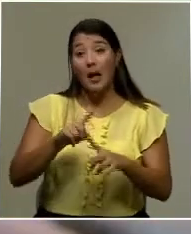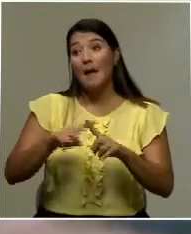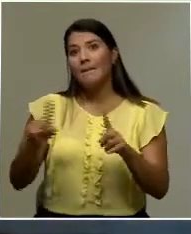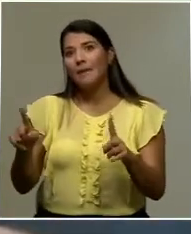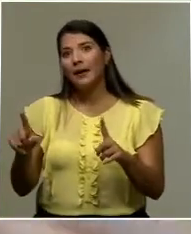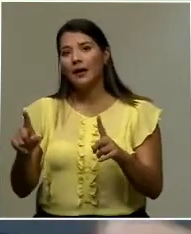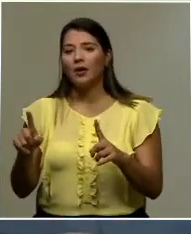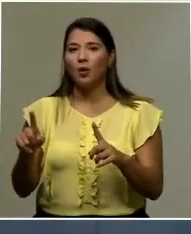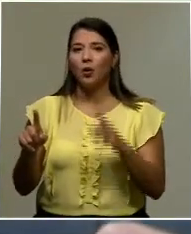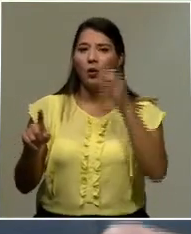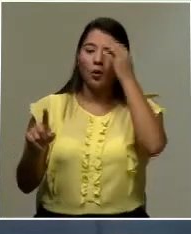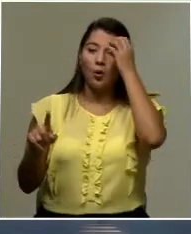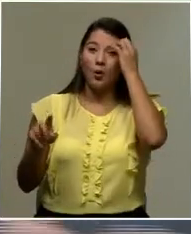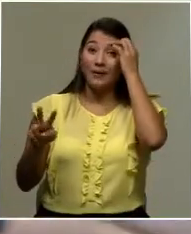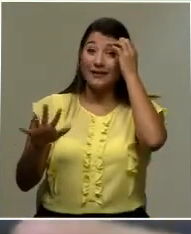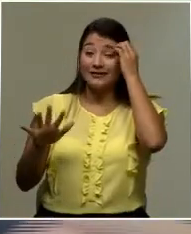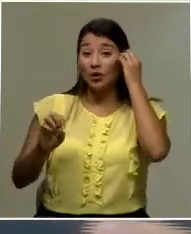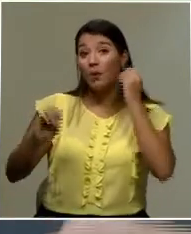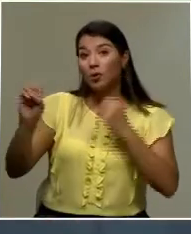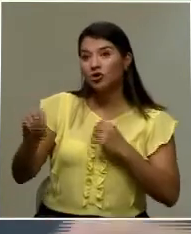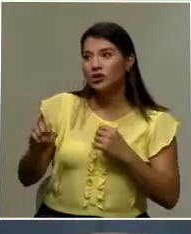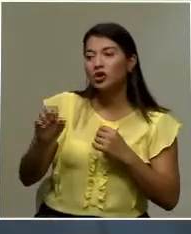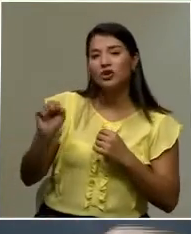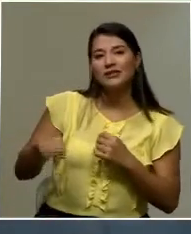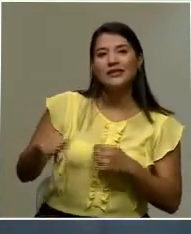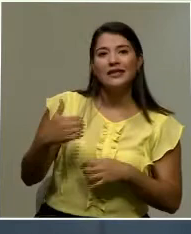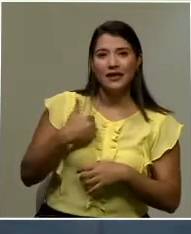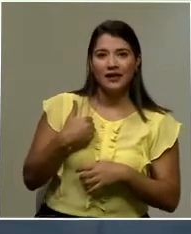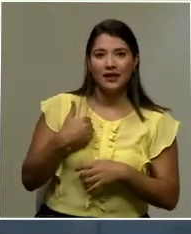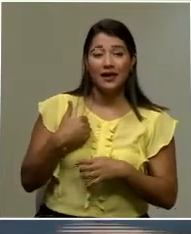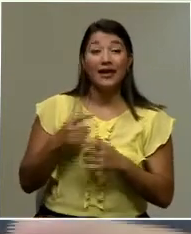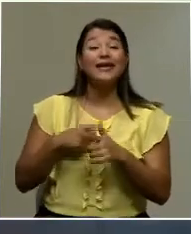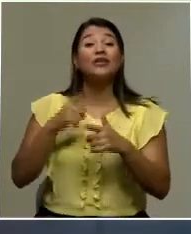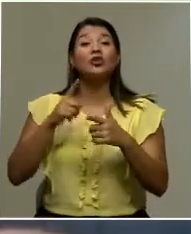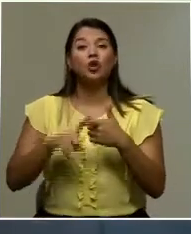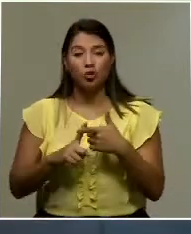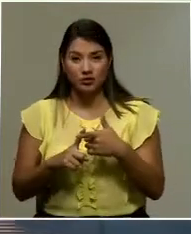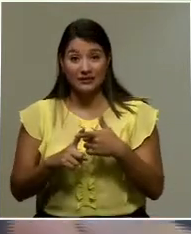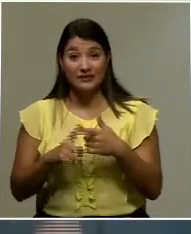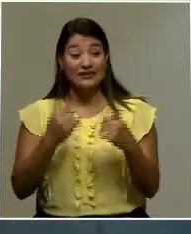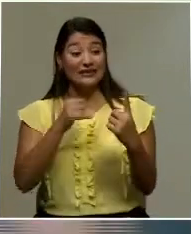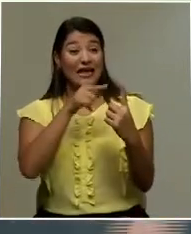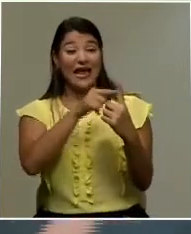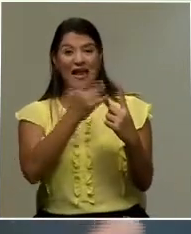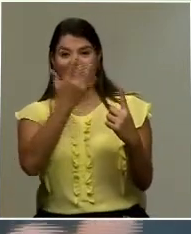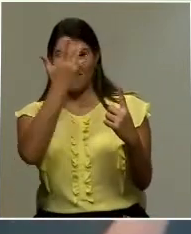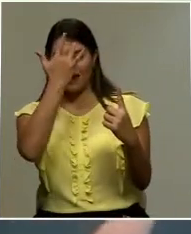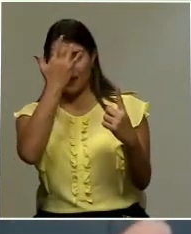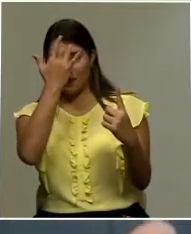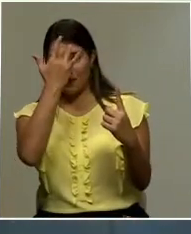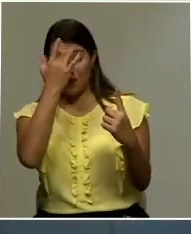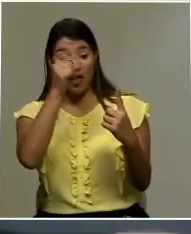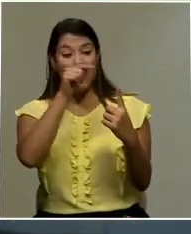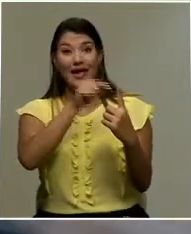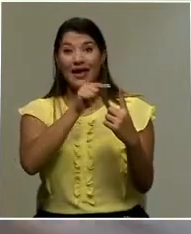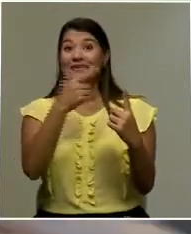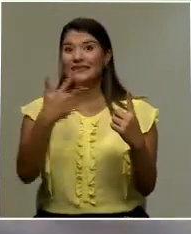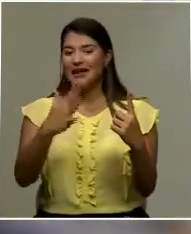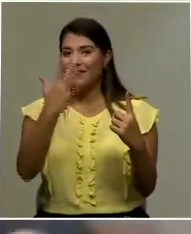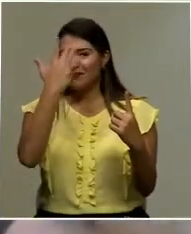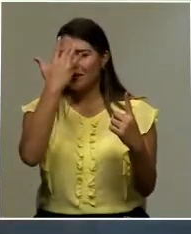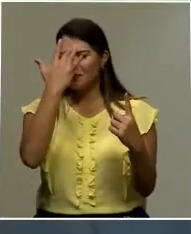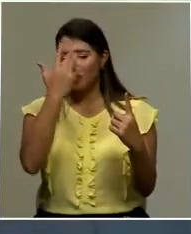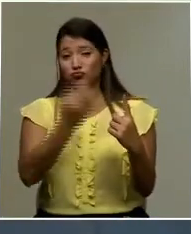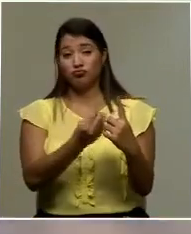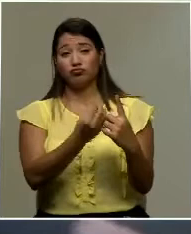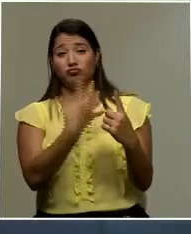si tú estás con un contagiado, lo más normal es que no te contagies, porque la mayoría de los contagiados no contagian mucho. Pero hay